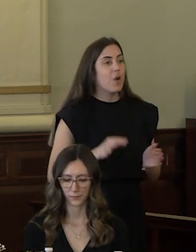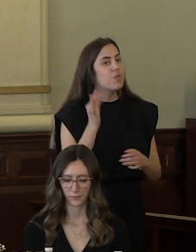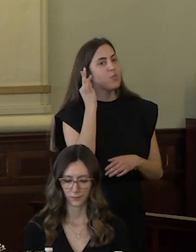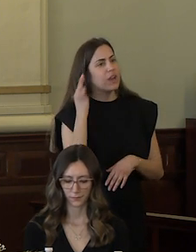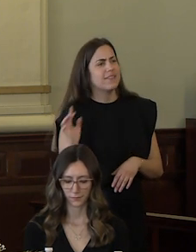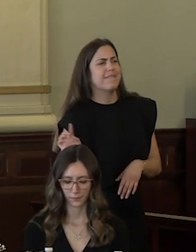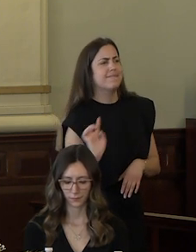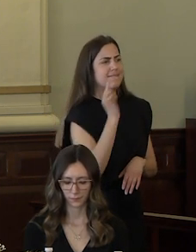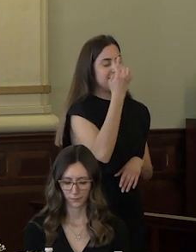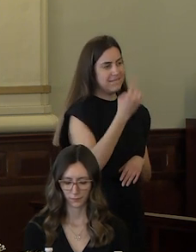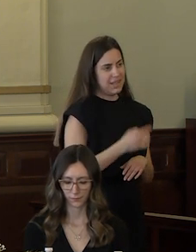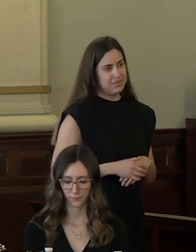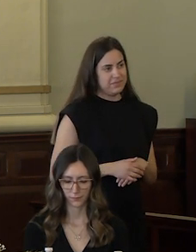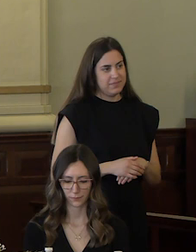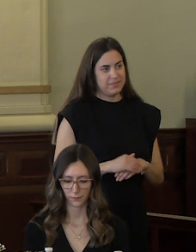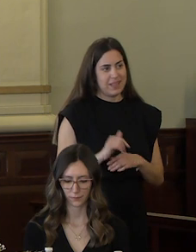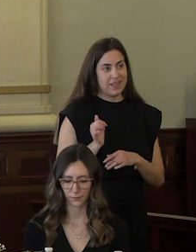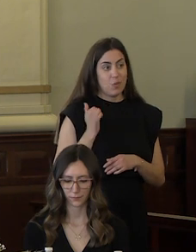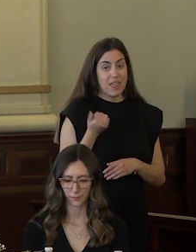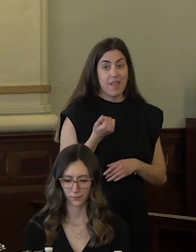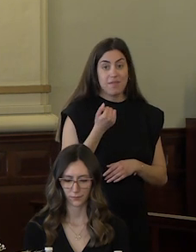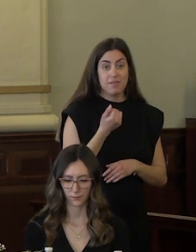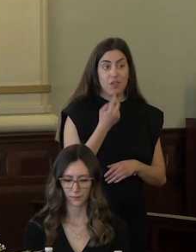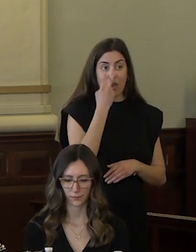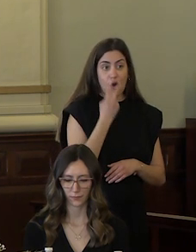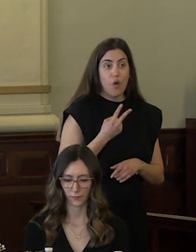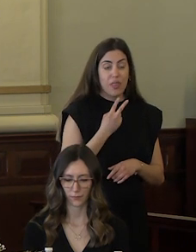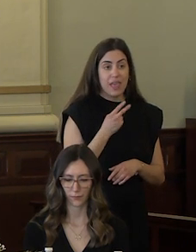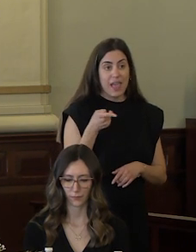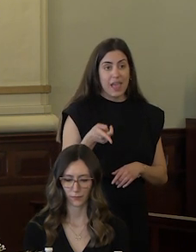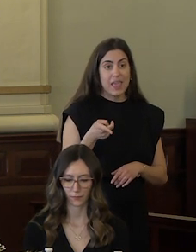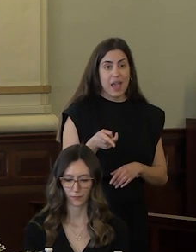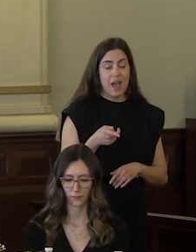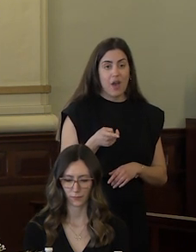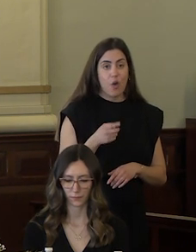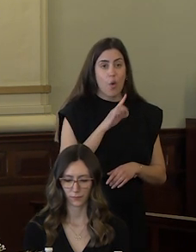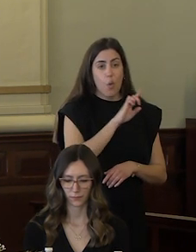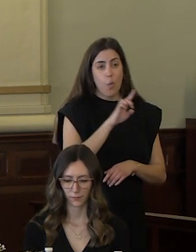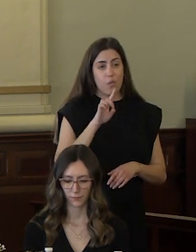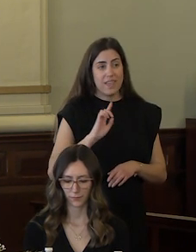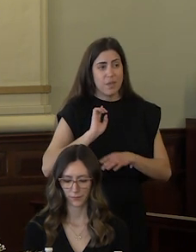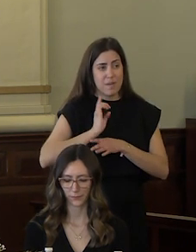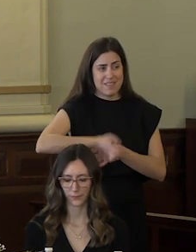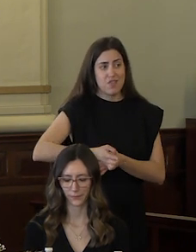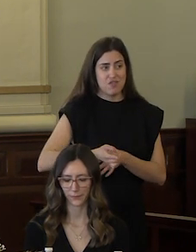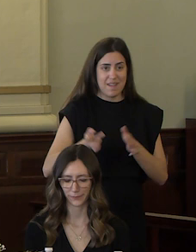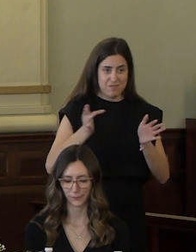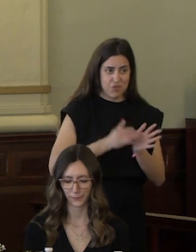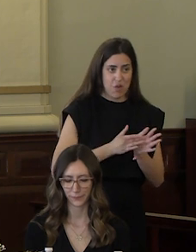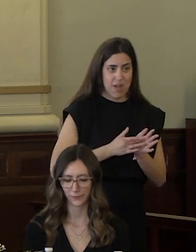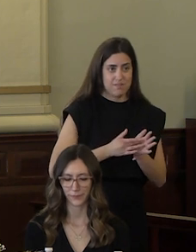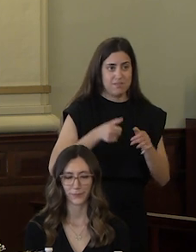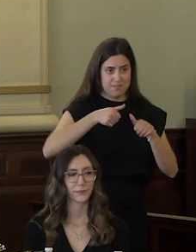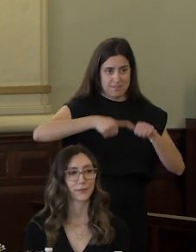da la casualidad que en la ONCE ella es la undécima directora de